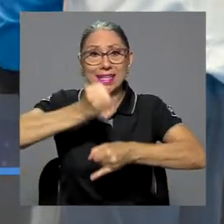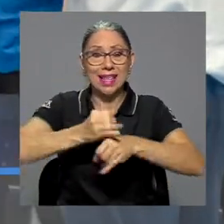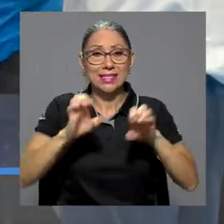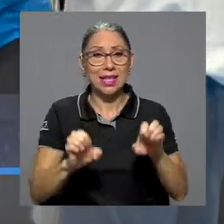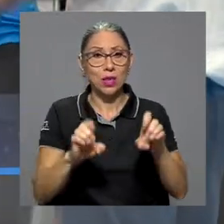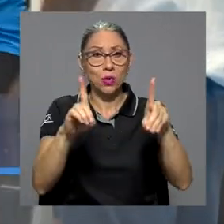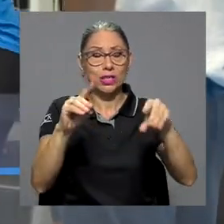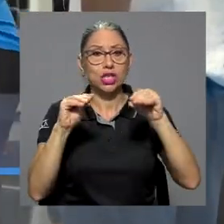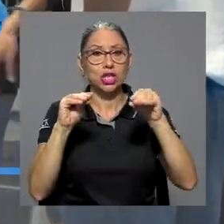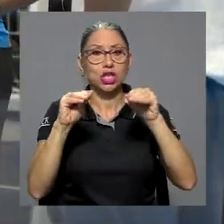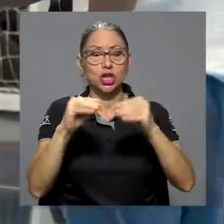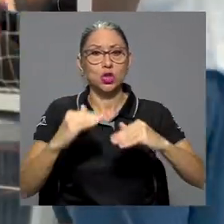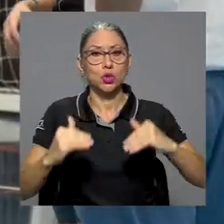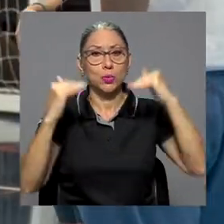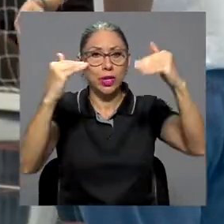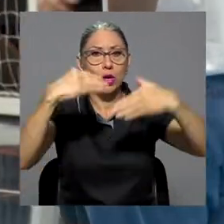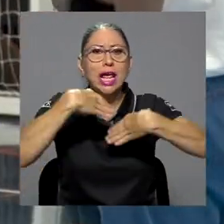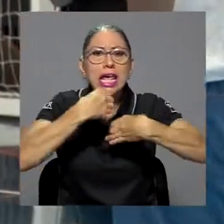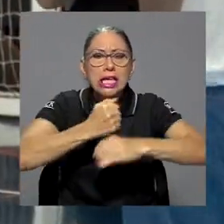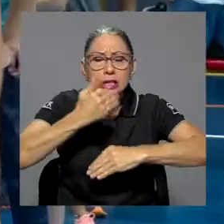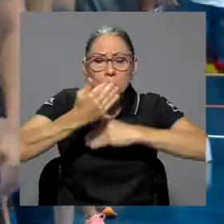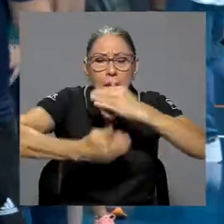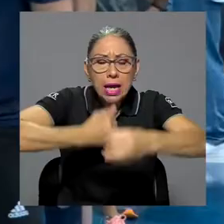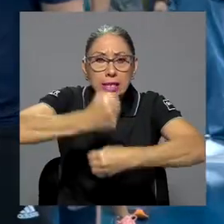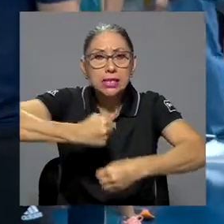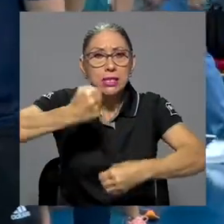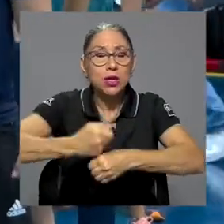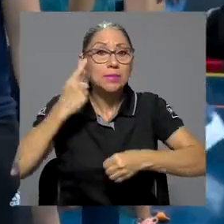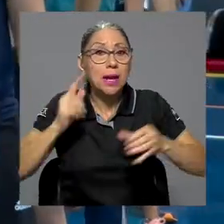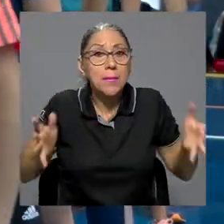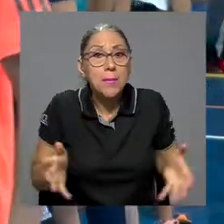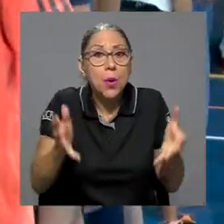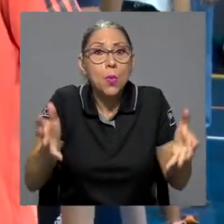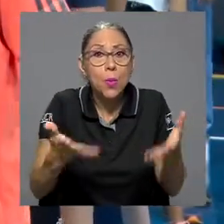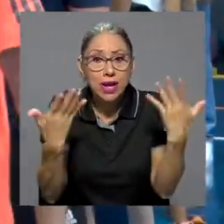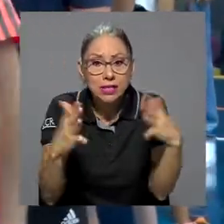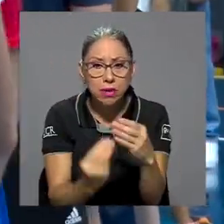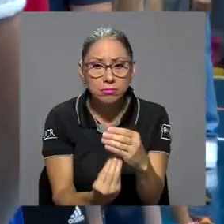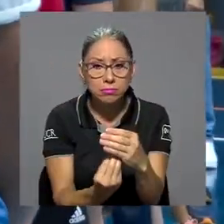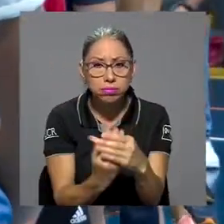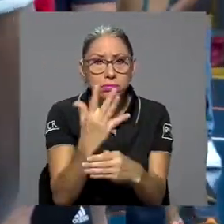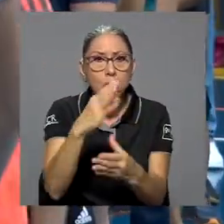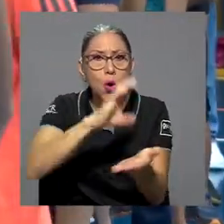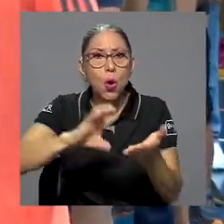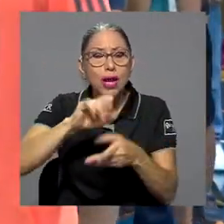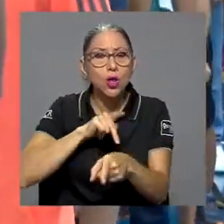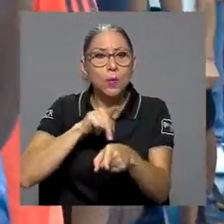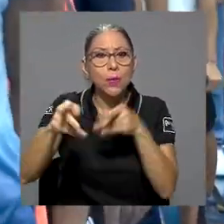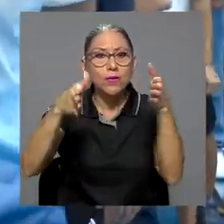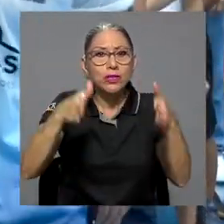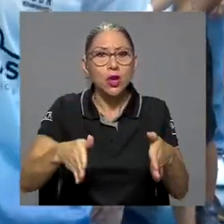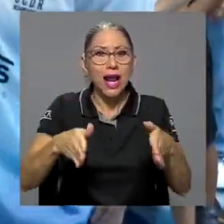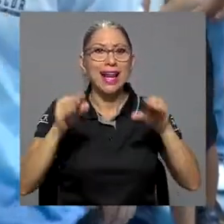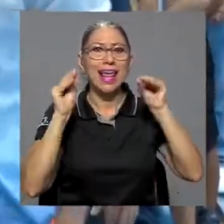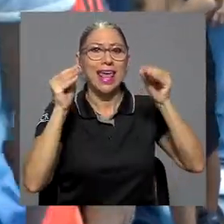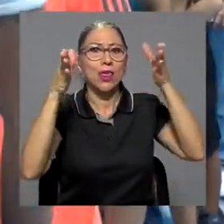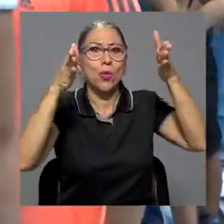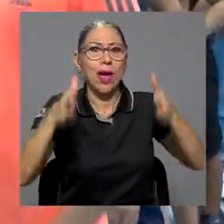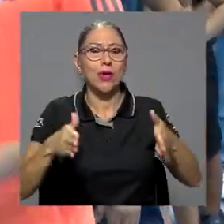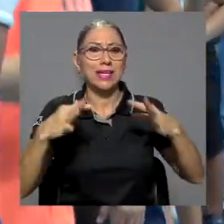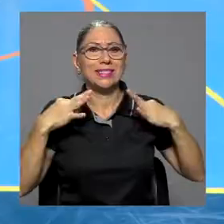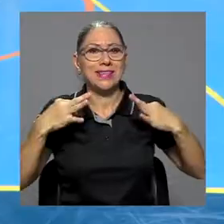superior, realizó las gestiones para promover la conformación de un colegio de profesionales para educadores físicos